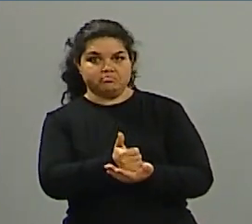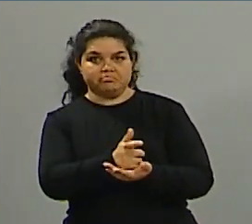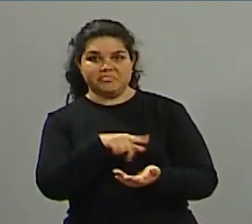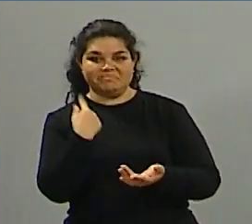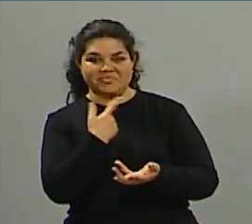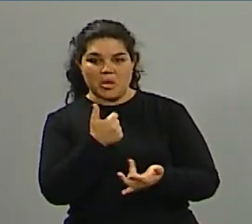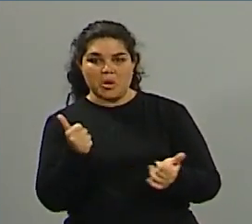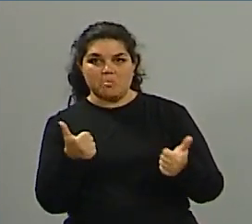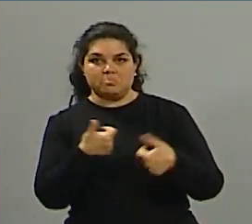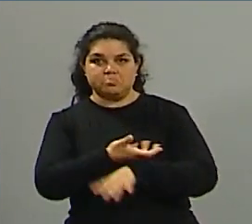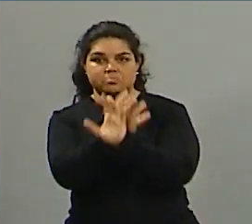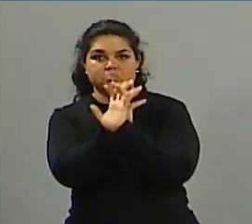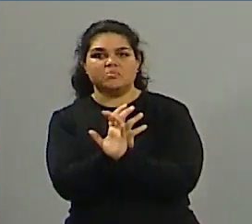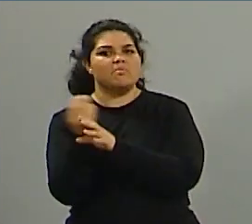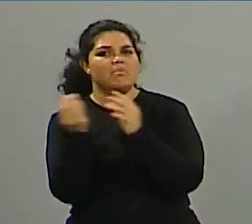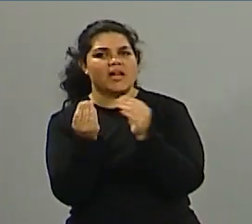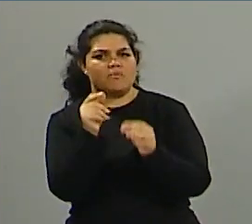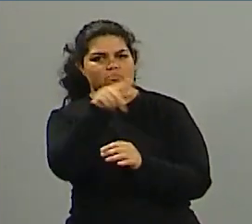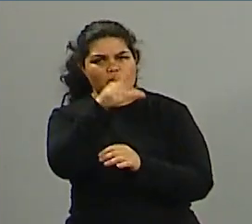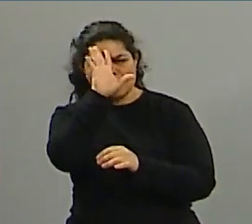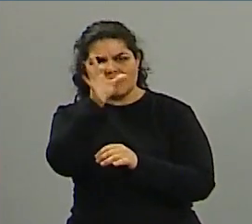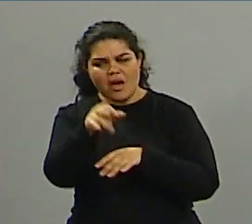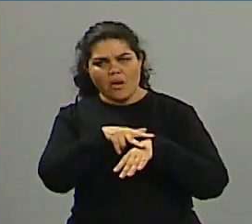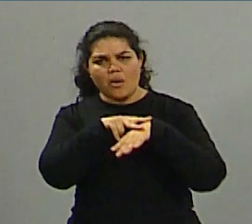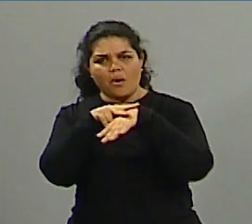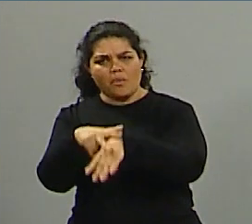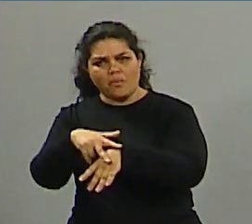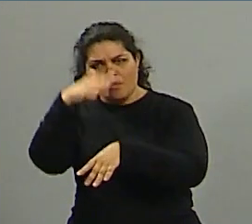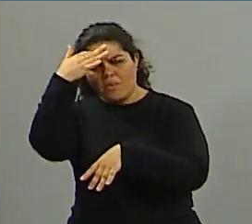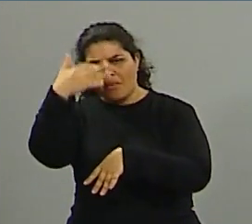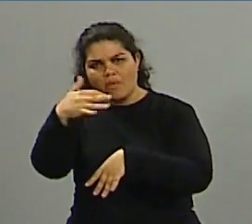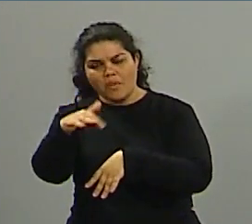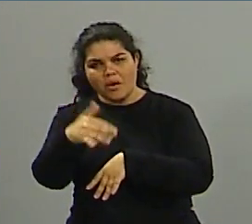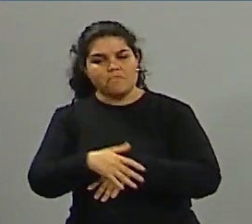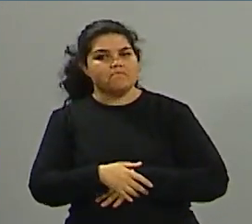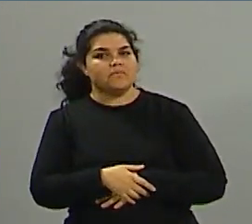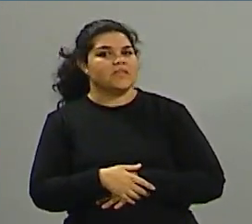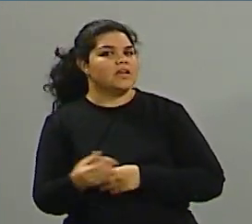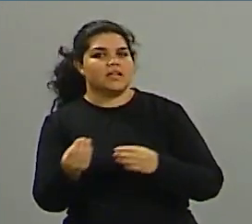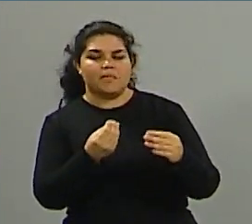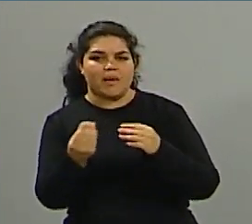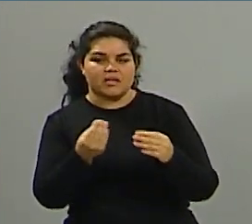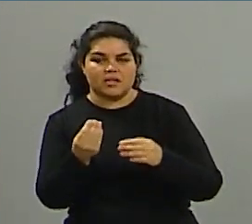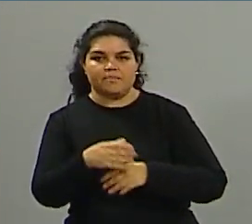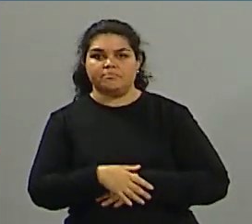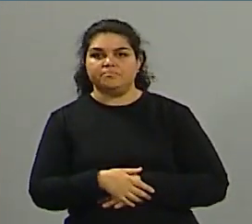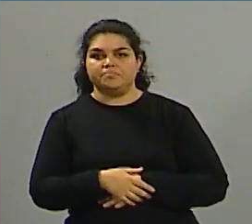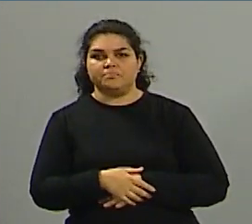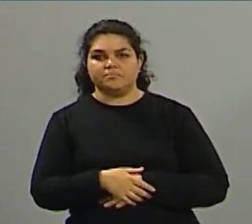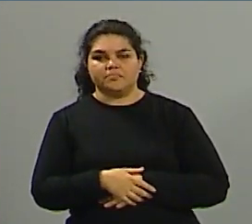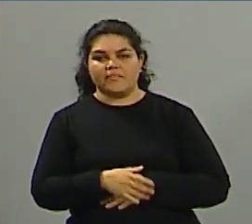sos la experta, un poco para entender lo que ha sucedido, ¿no? Porque si bien habían encuestas o